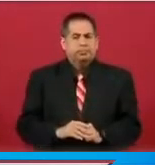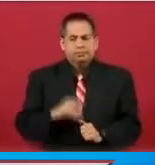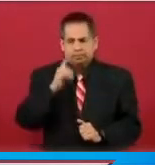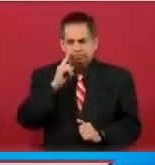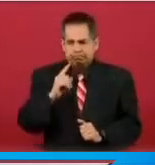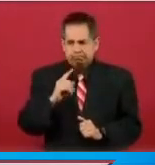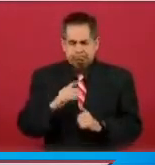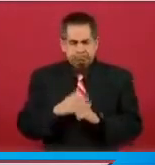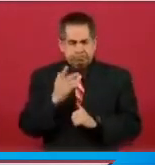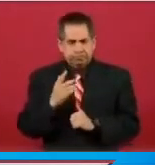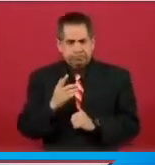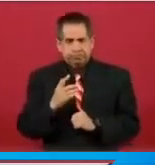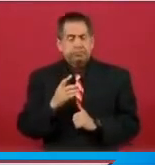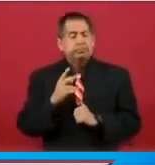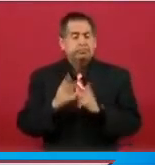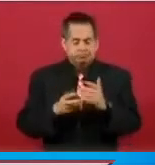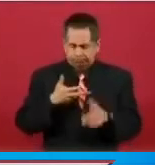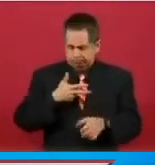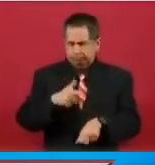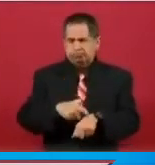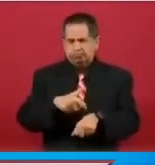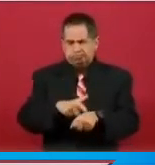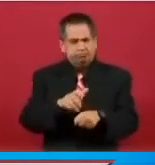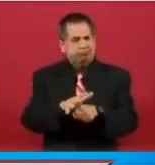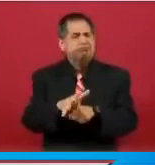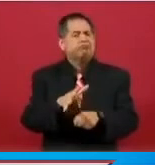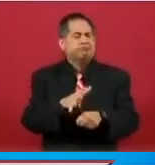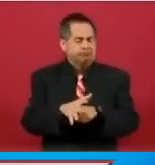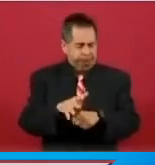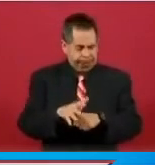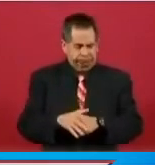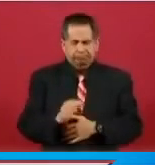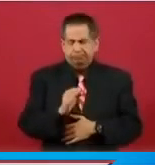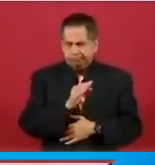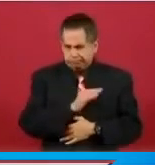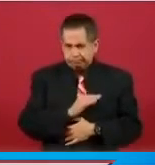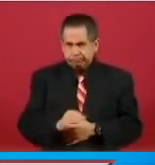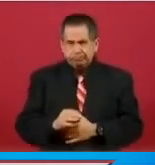porque vamos a tener tiempo de